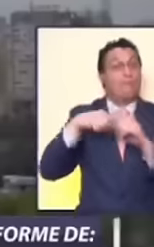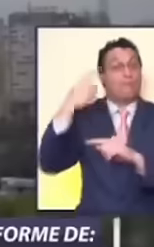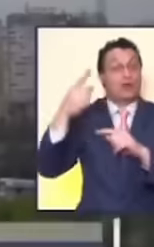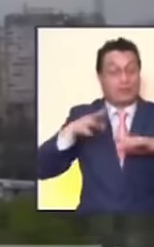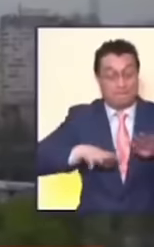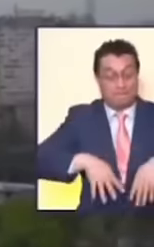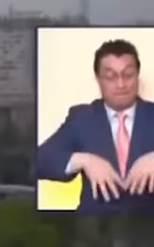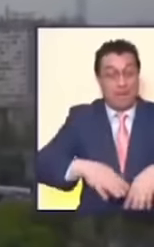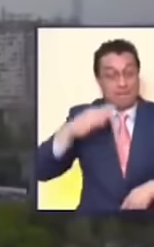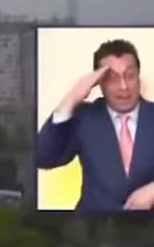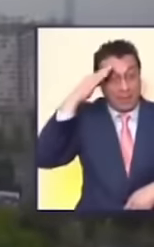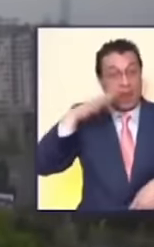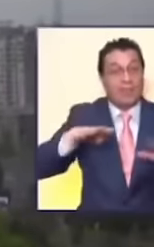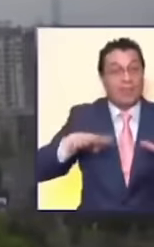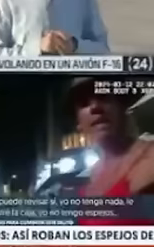parada militar.